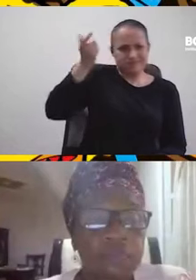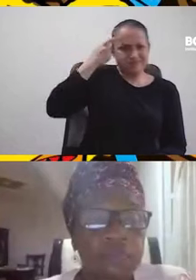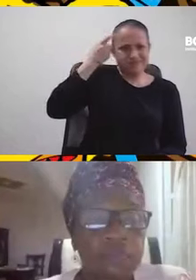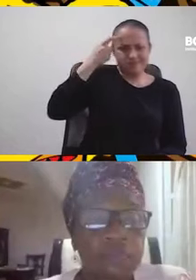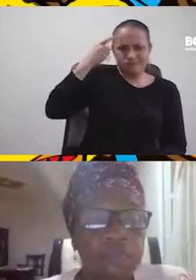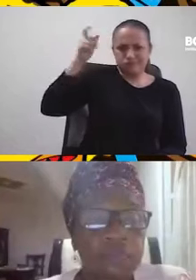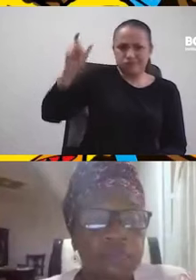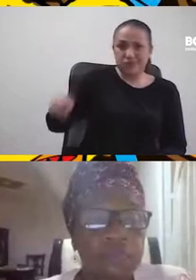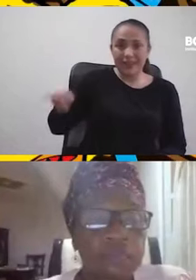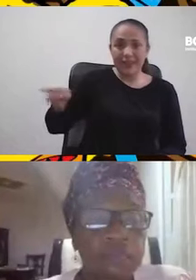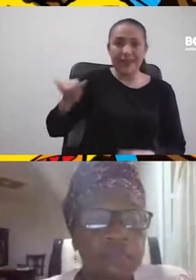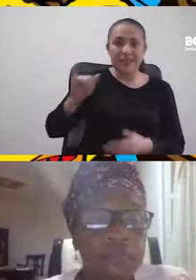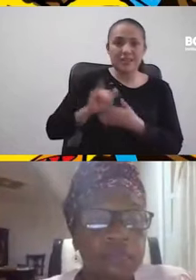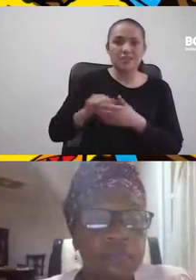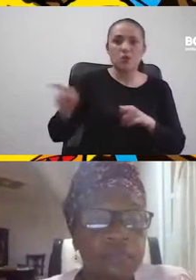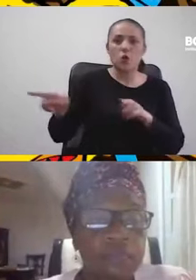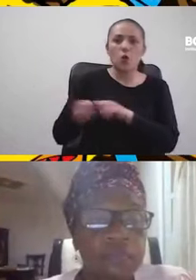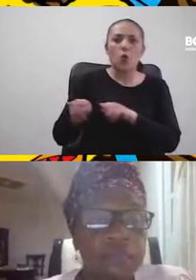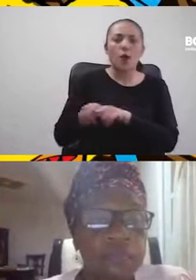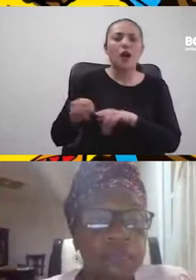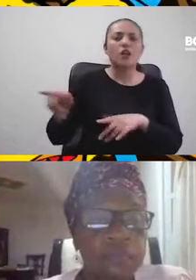de Raíces en Miami